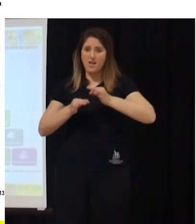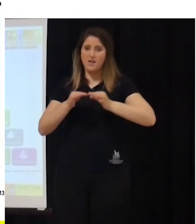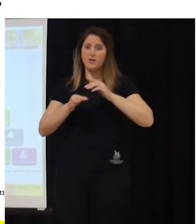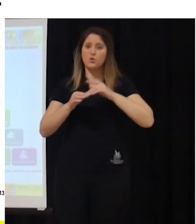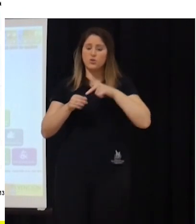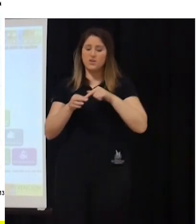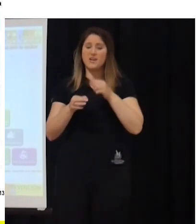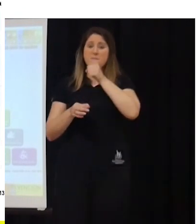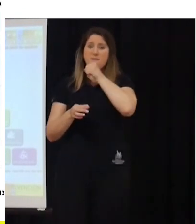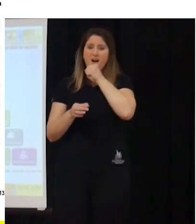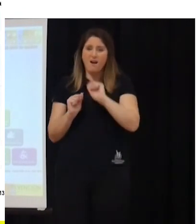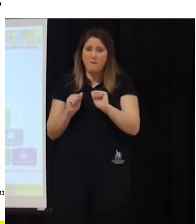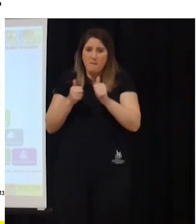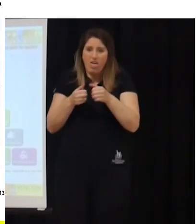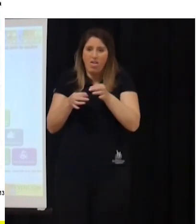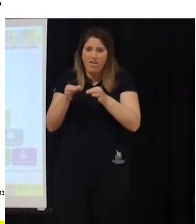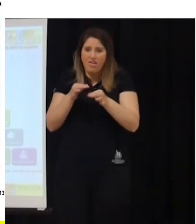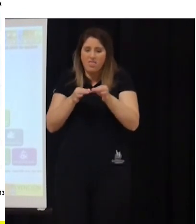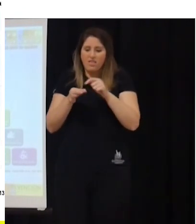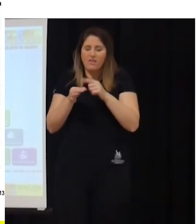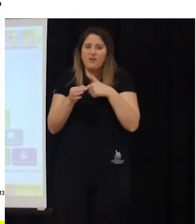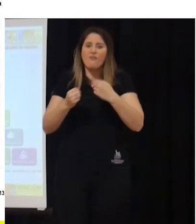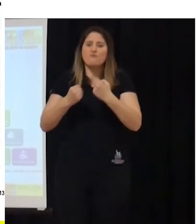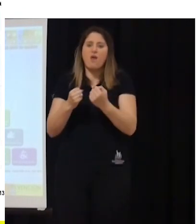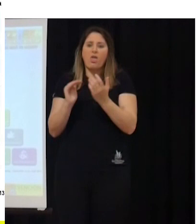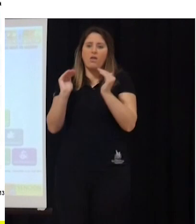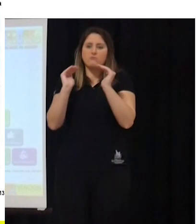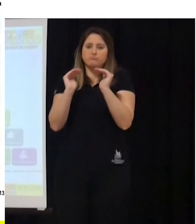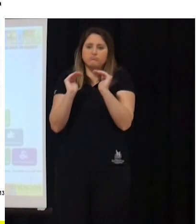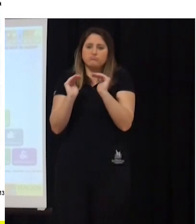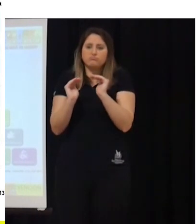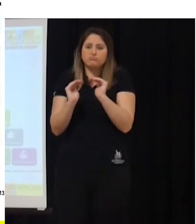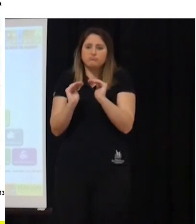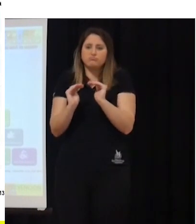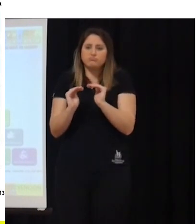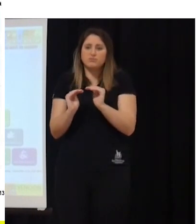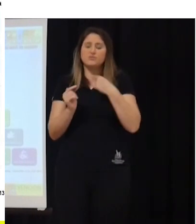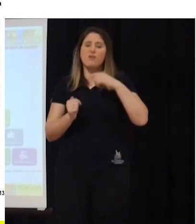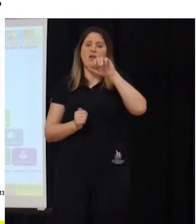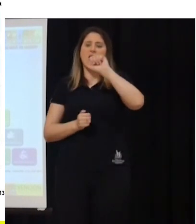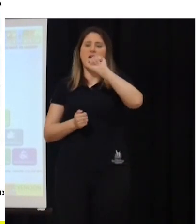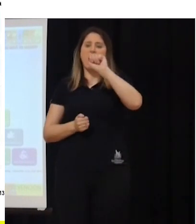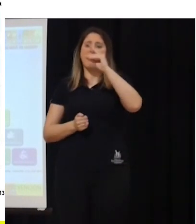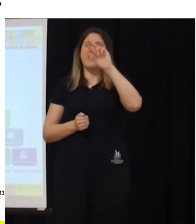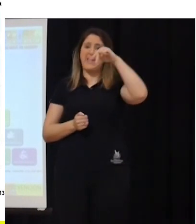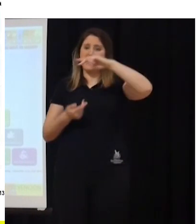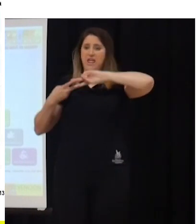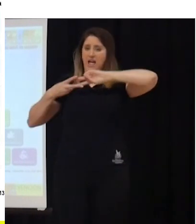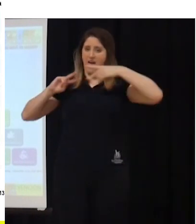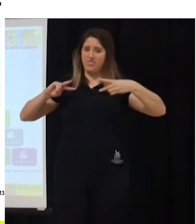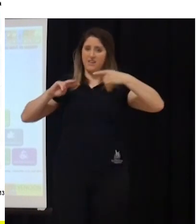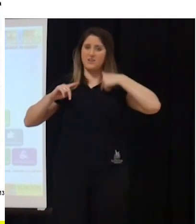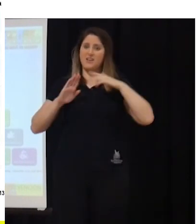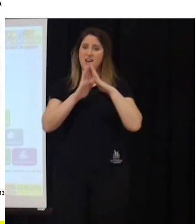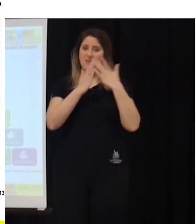medida que se van haciendo viejas, se van deteriorando. Su ADN, su libro de instrucciones que